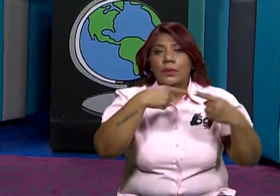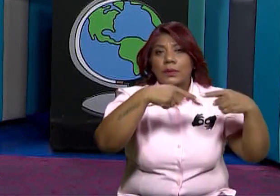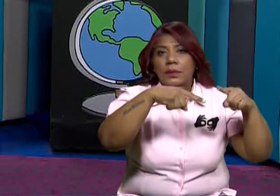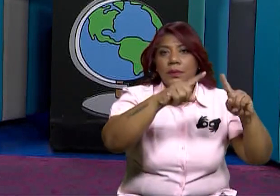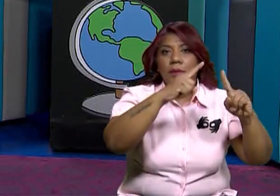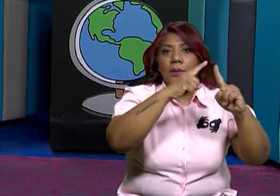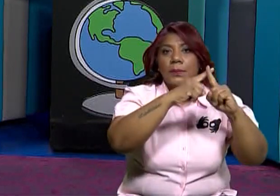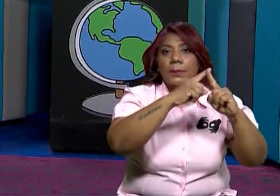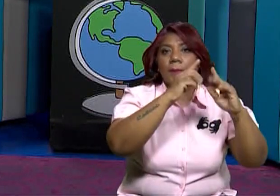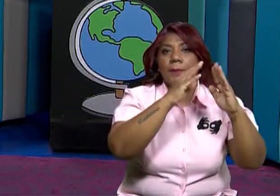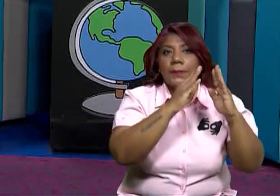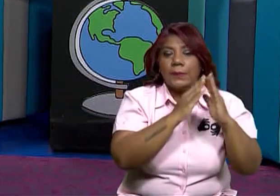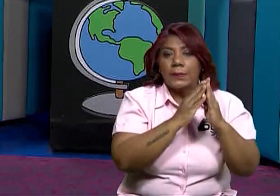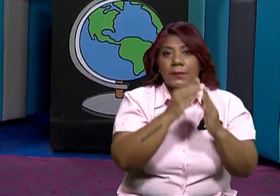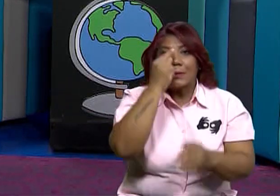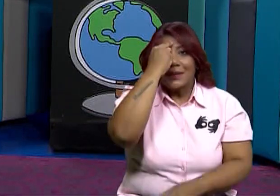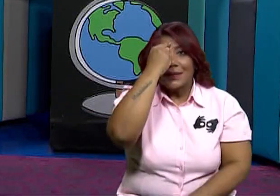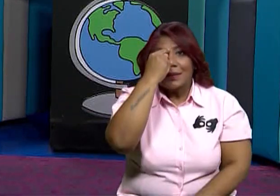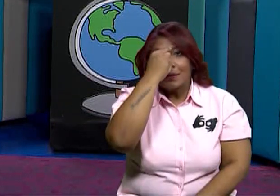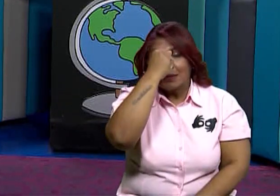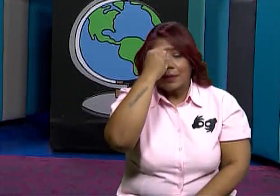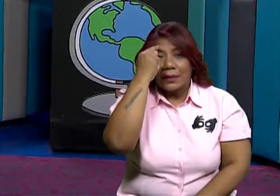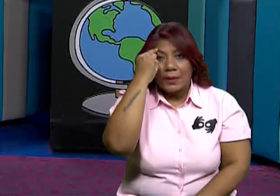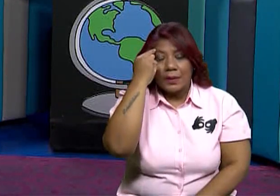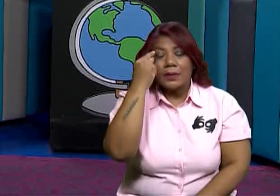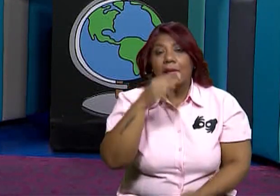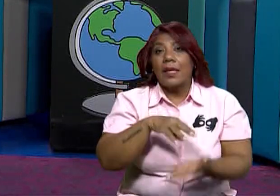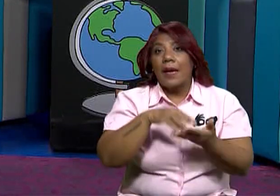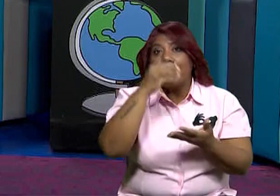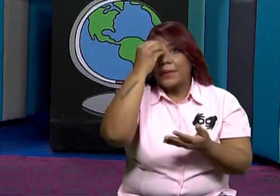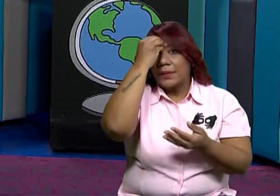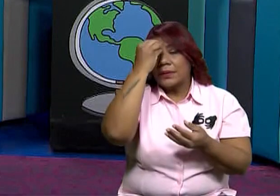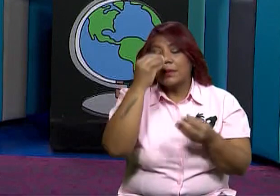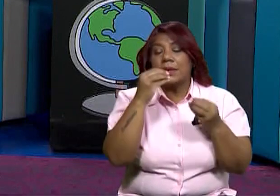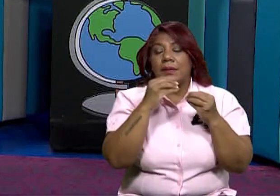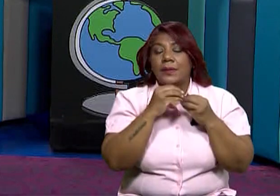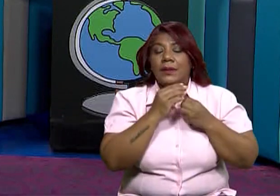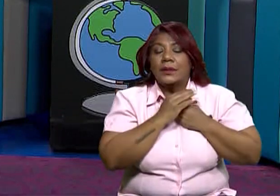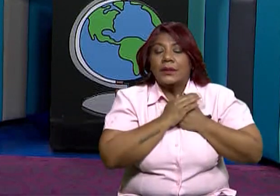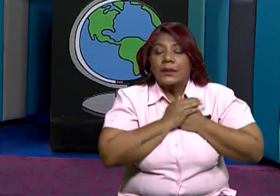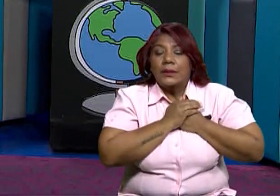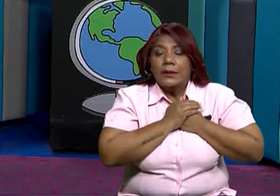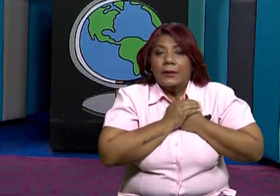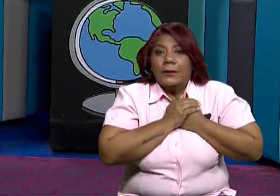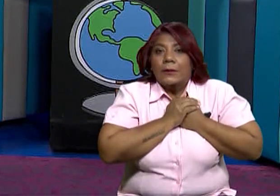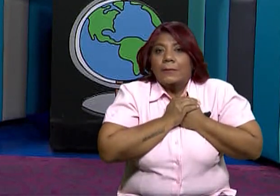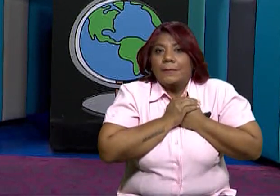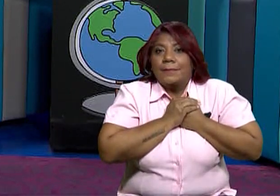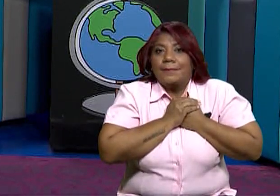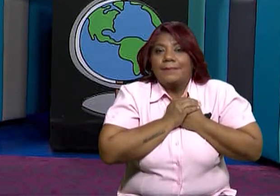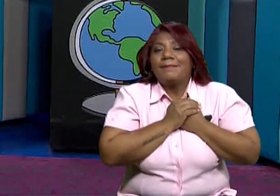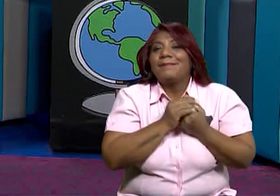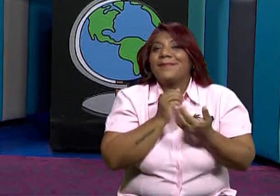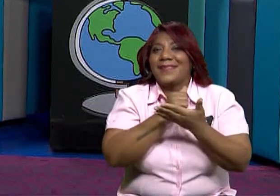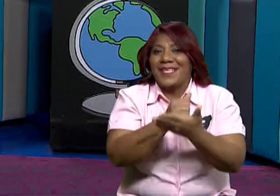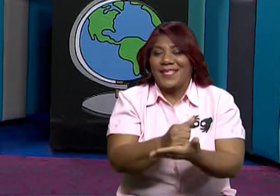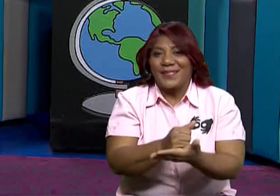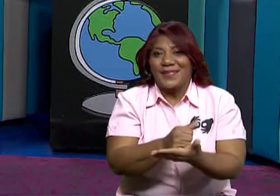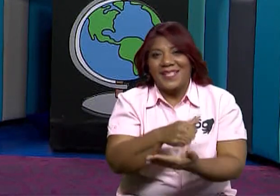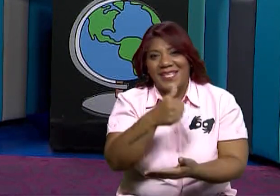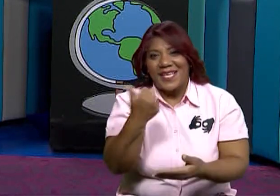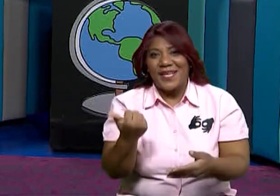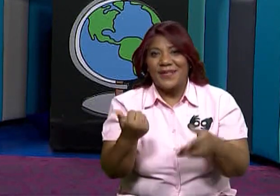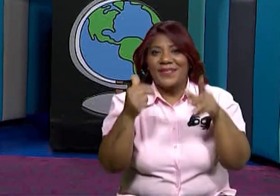iglesia y ahí pudo conocer las necesidades, y su bondad, su parte generosa y humana, se da a